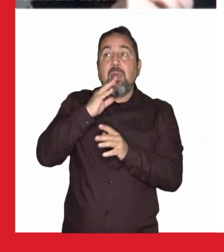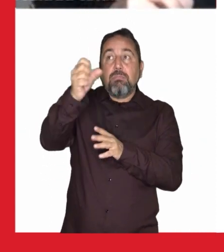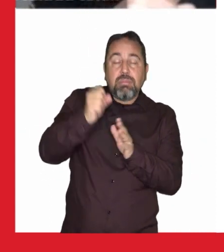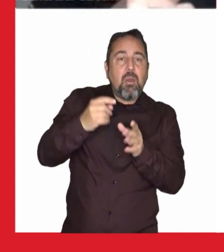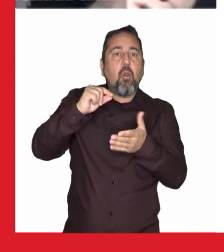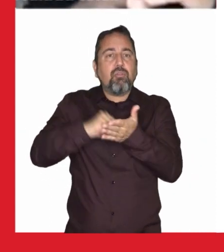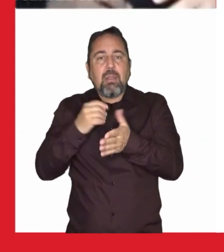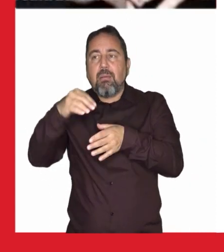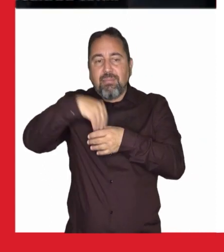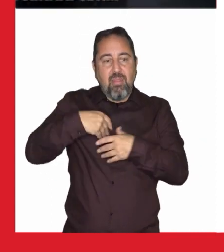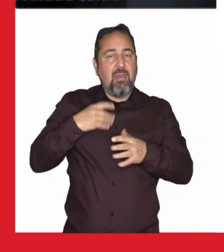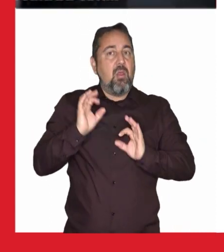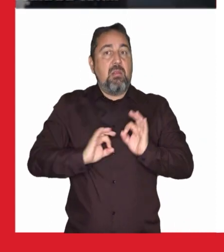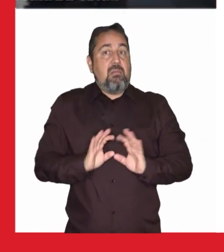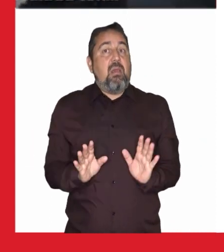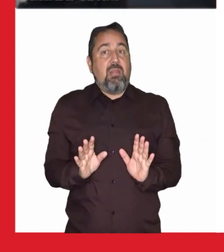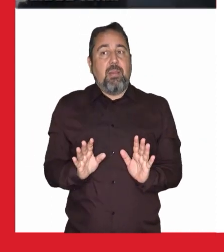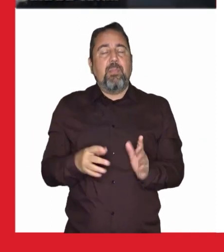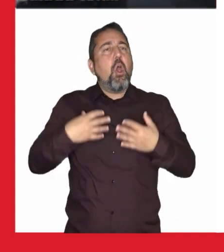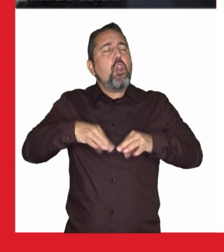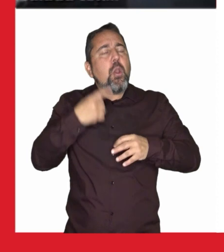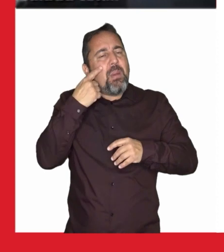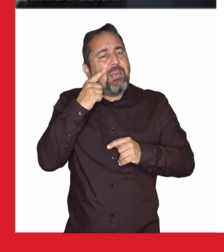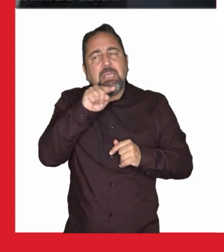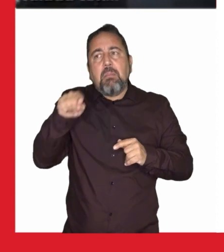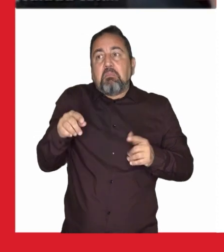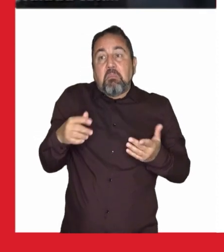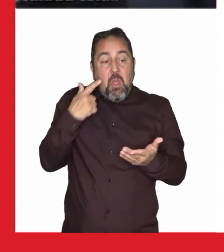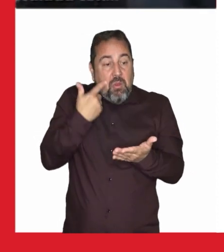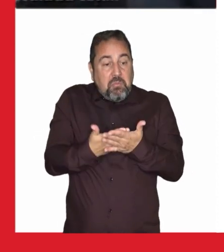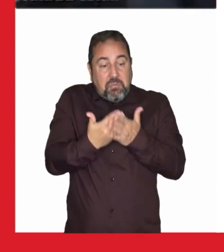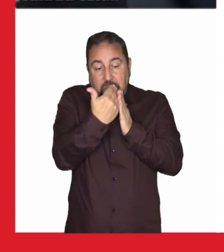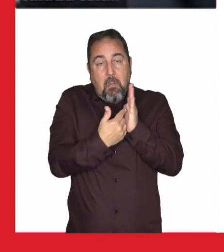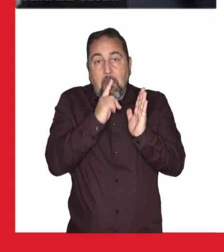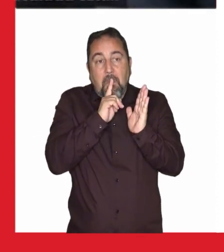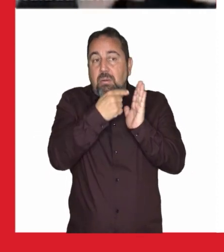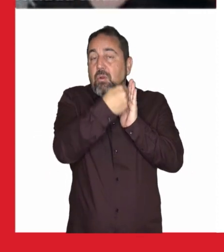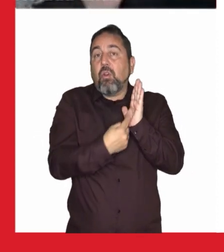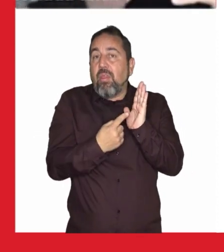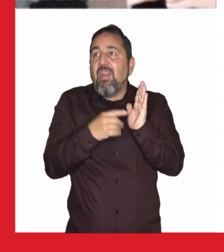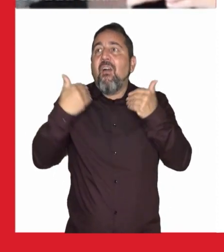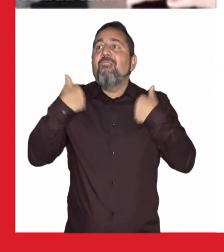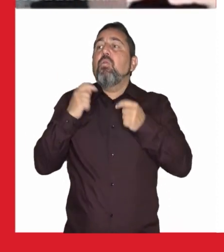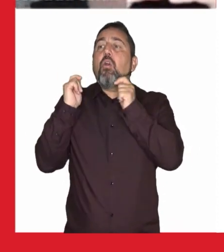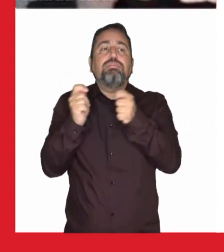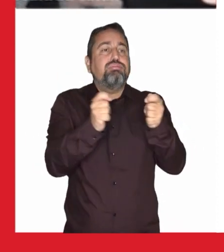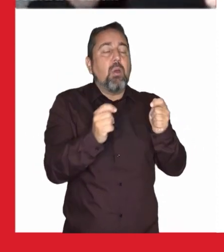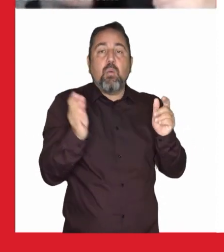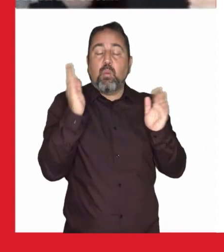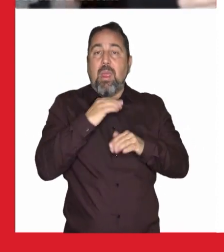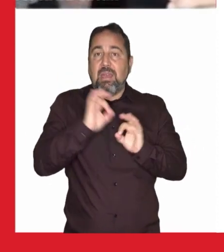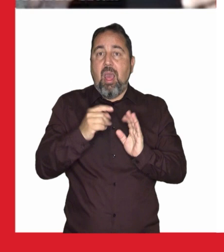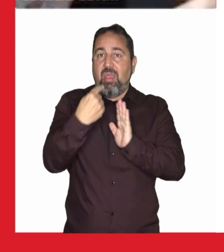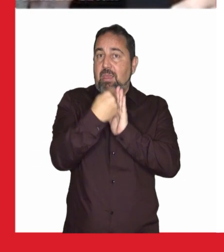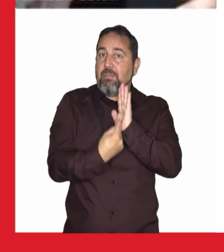no los hacemos nosotros ni nadie que esté en plantilla en la organización, porque normalmente no suelen estar contemplados, no